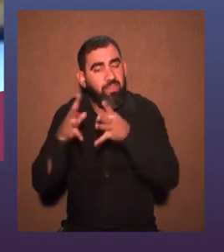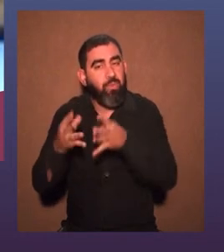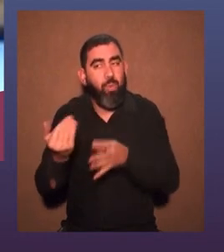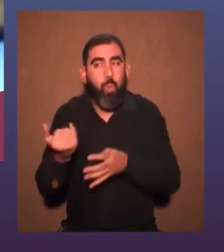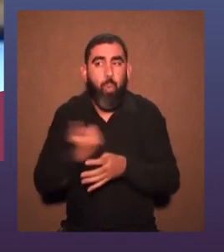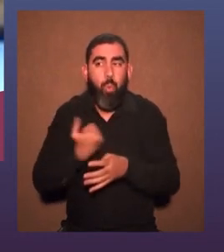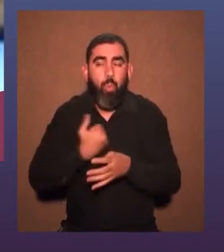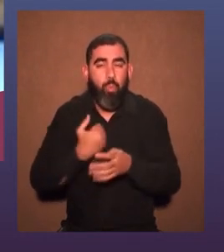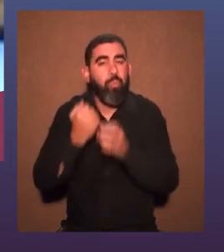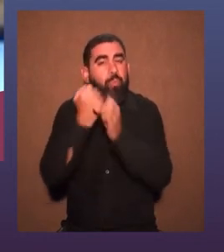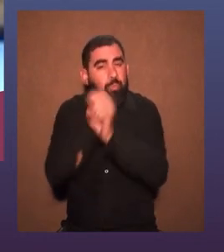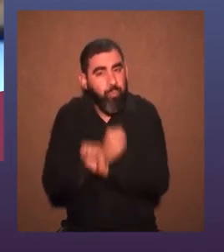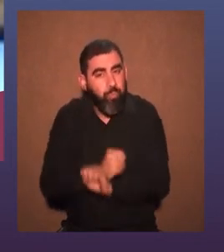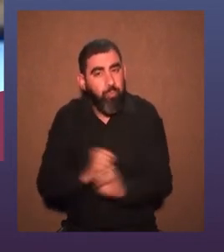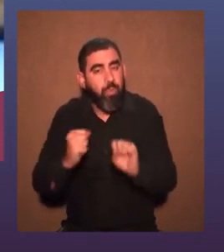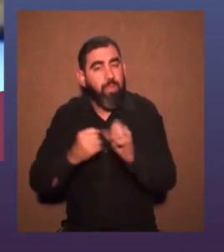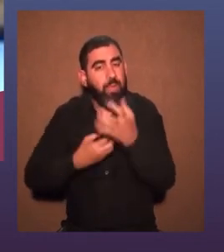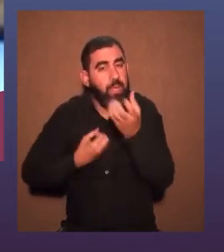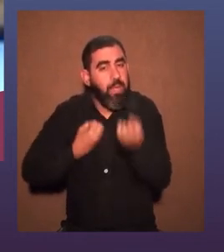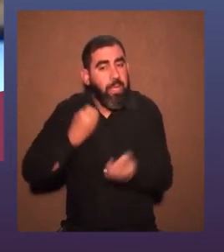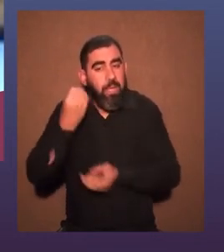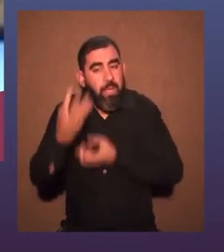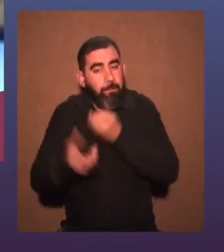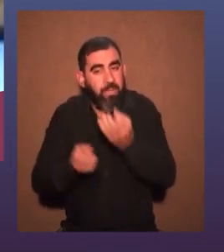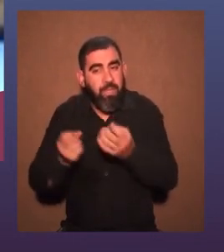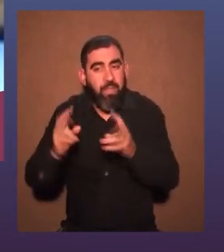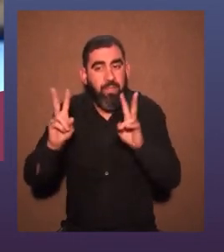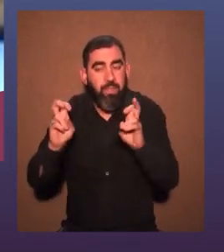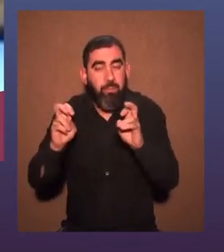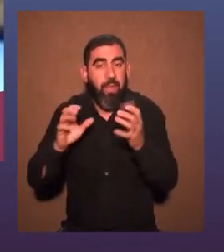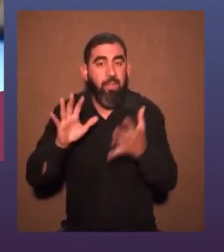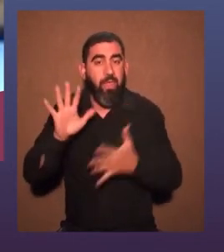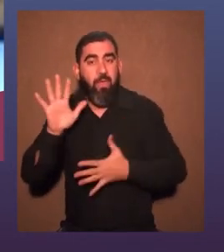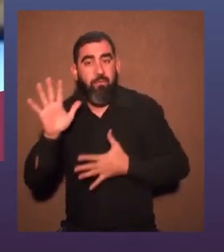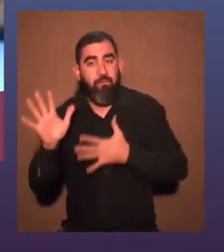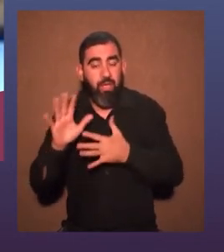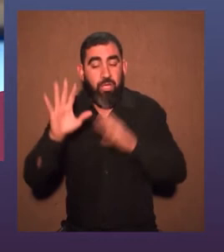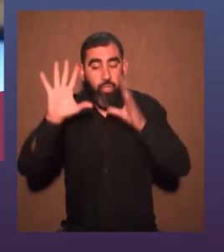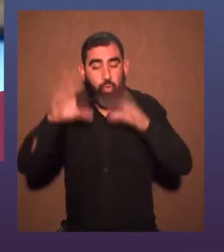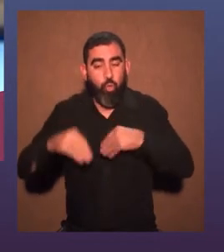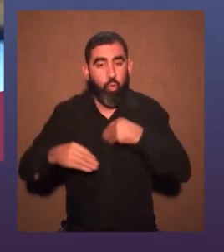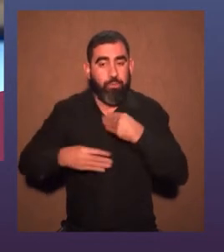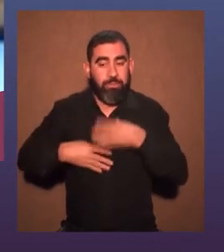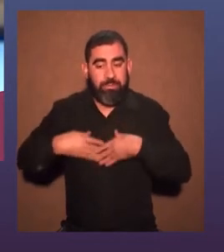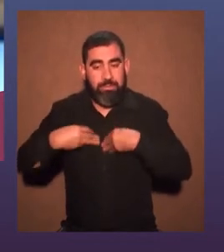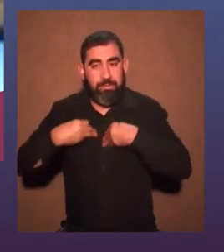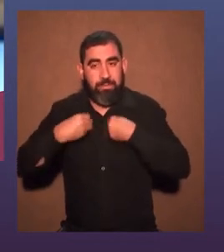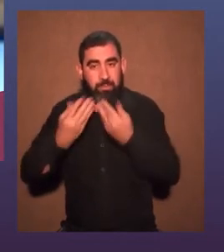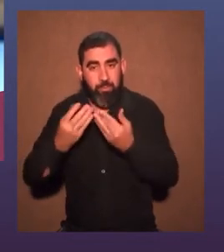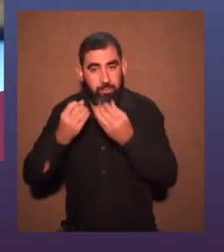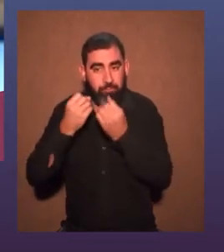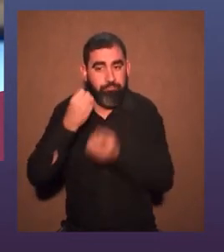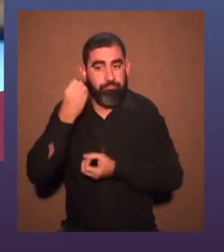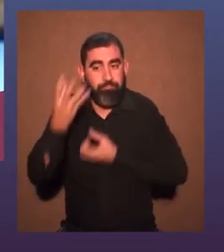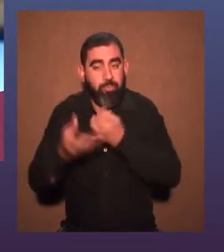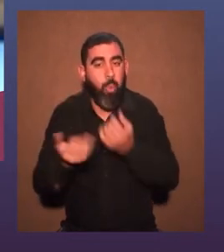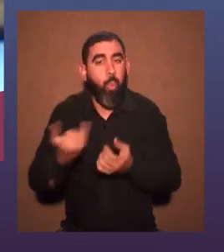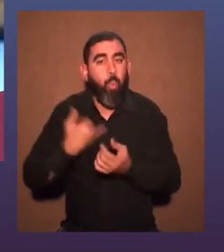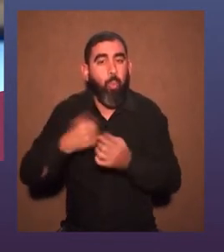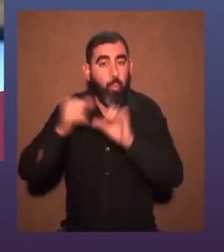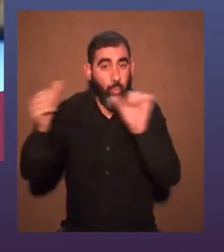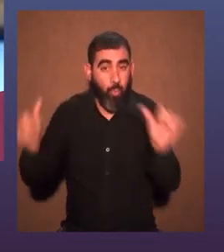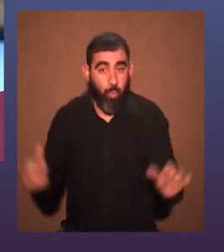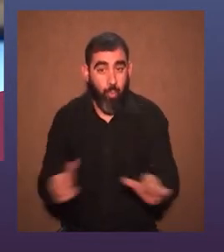cómo poder expresar en la danza todos esos sentimientos o esa